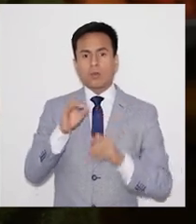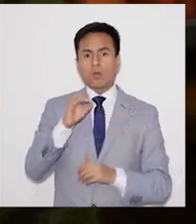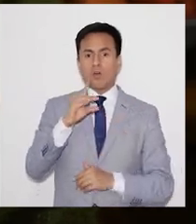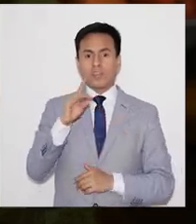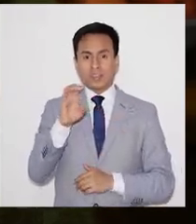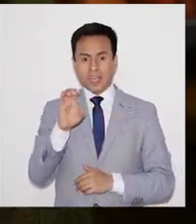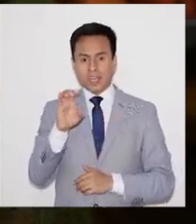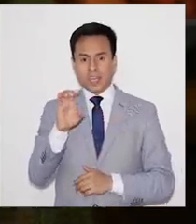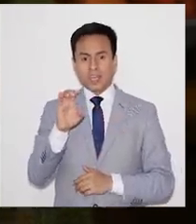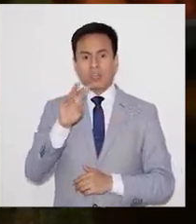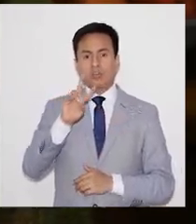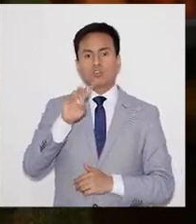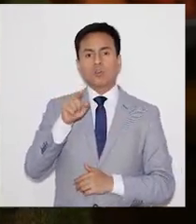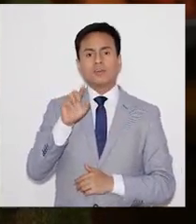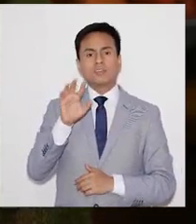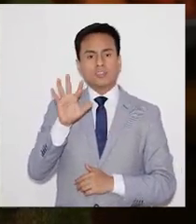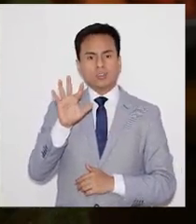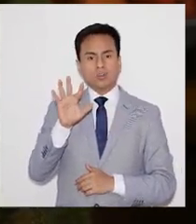OCDE es como